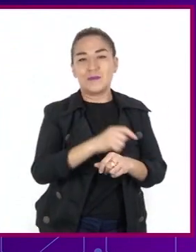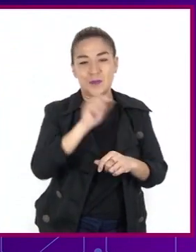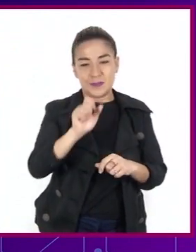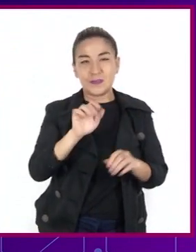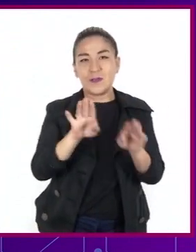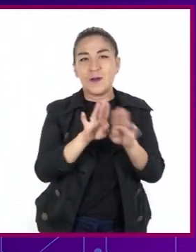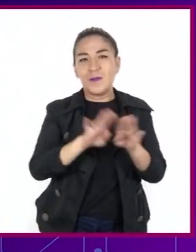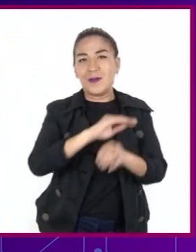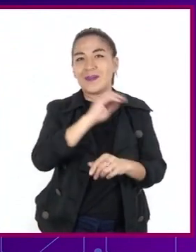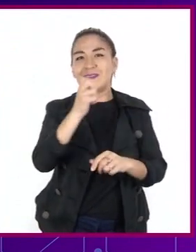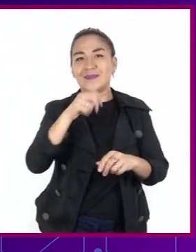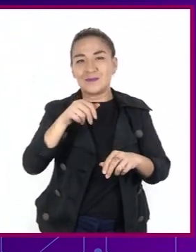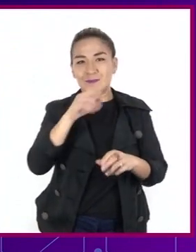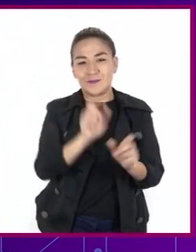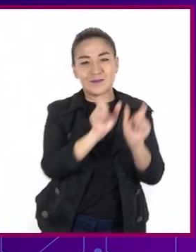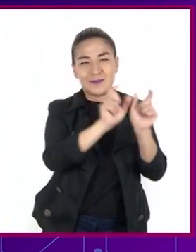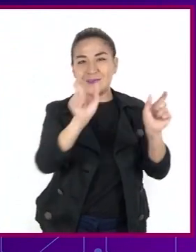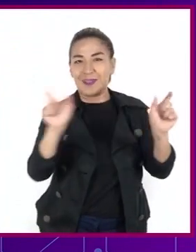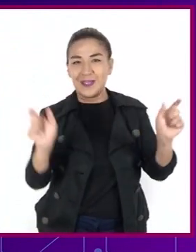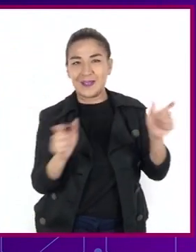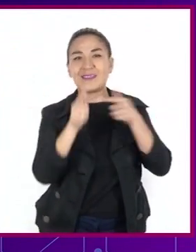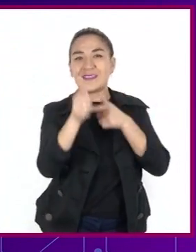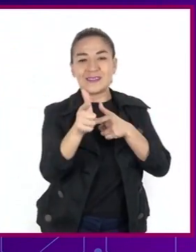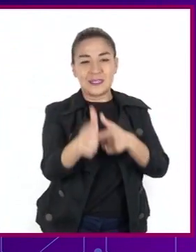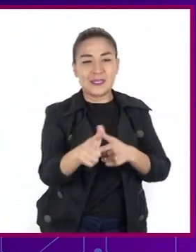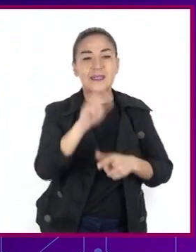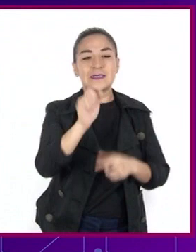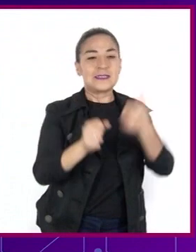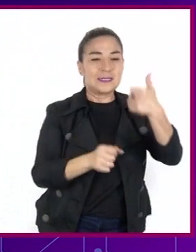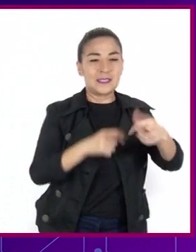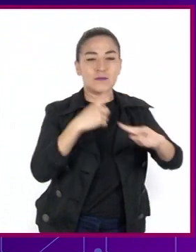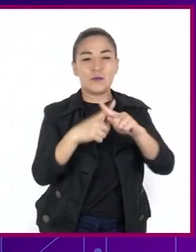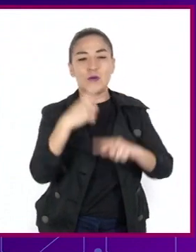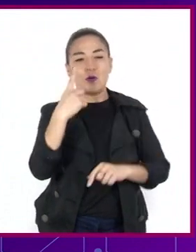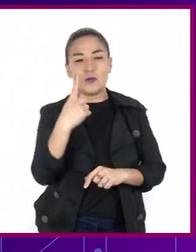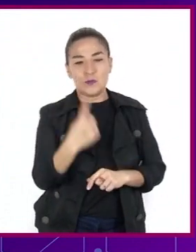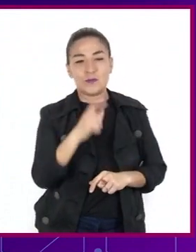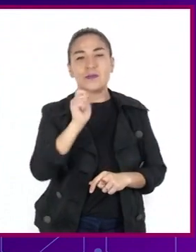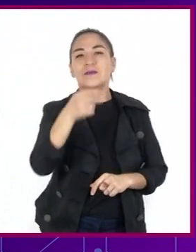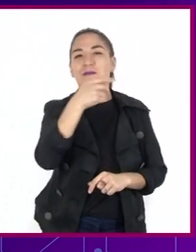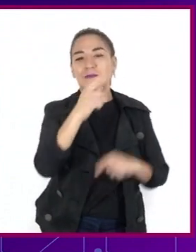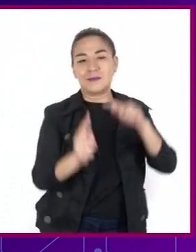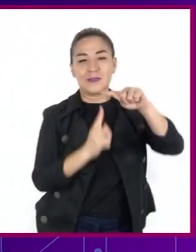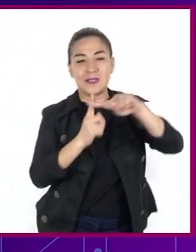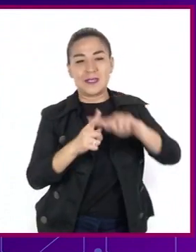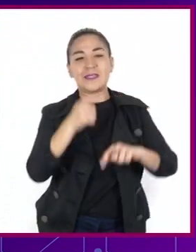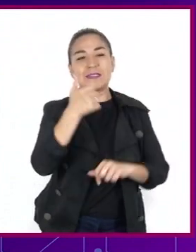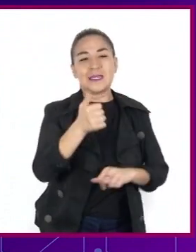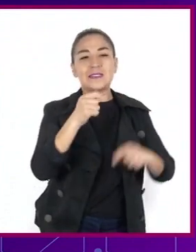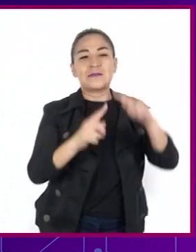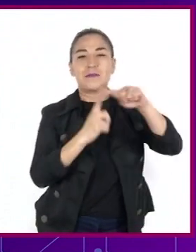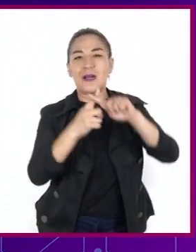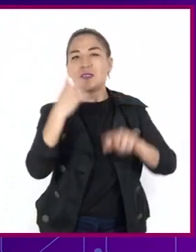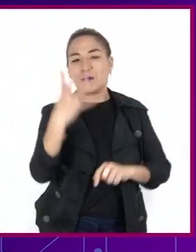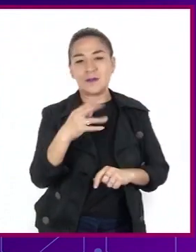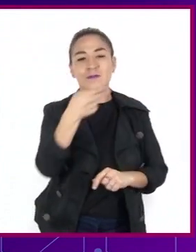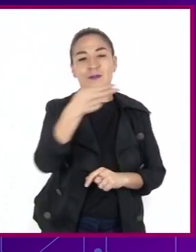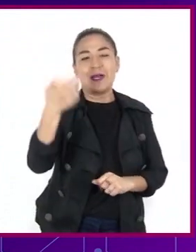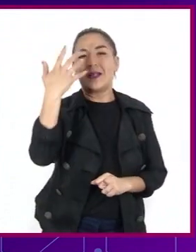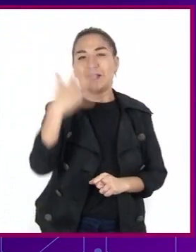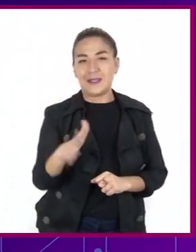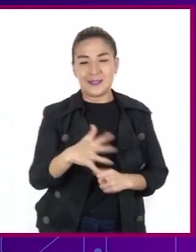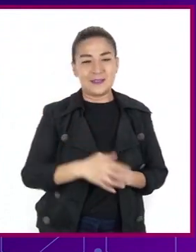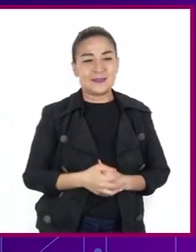sucesión. Por lo tanto, tenemos que 6 por 1 es igual a 6 más 4, es igual a 10.